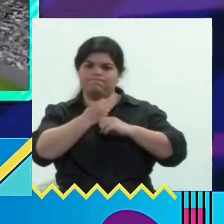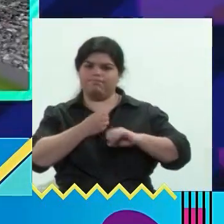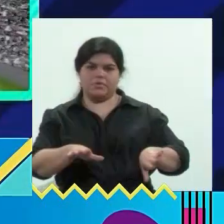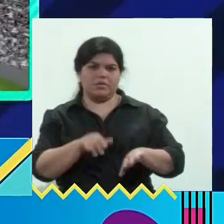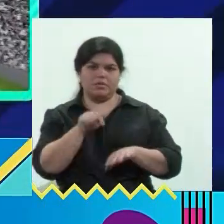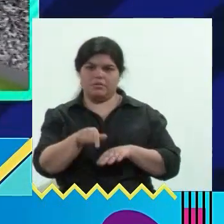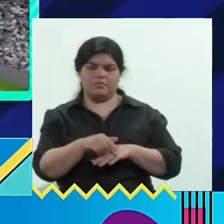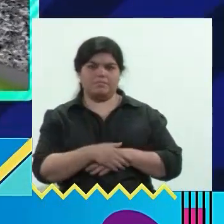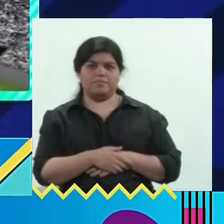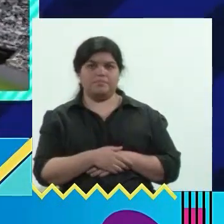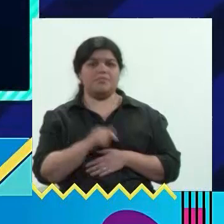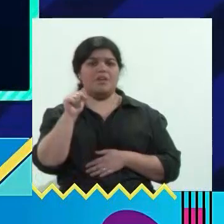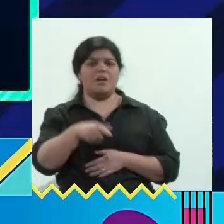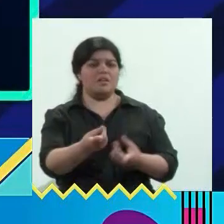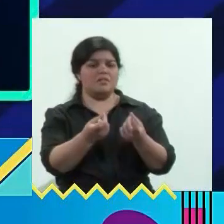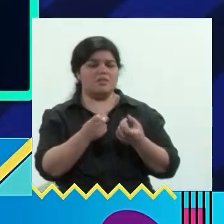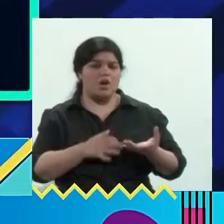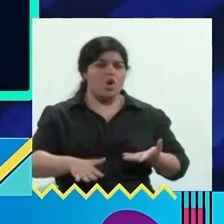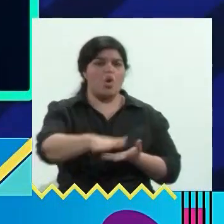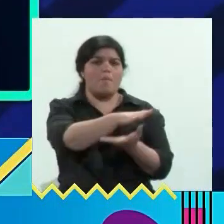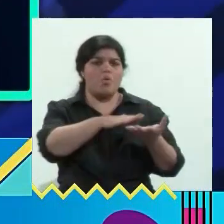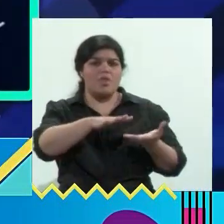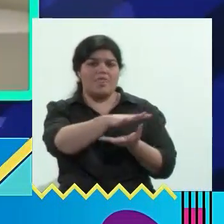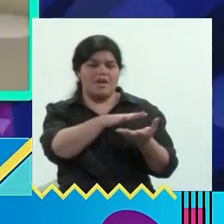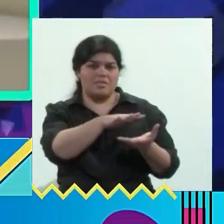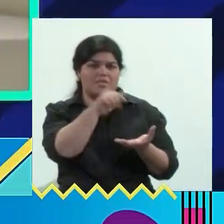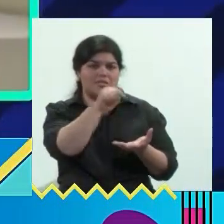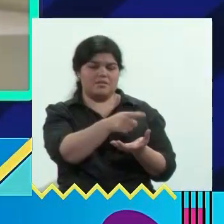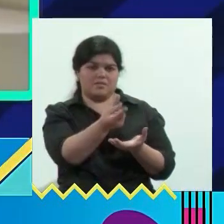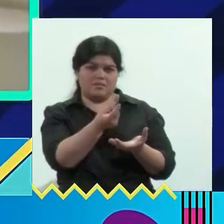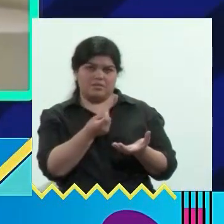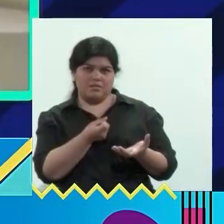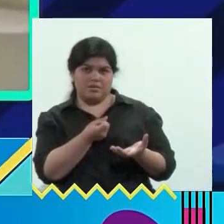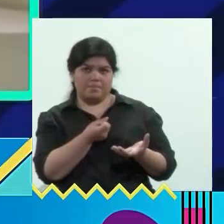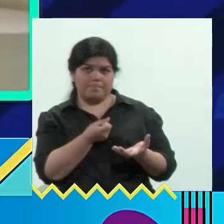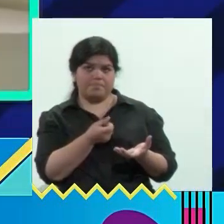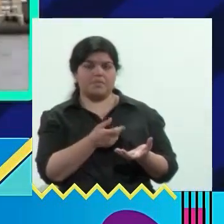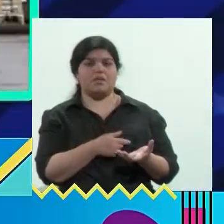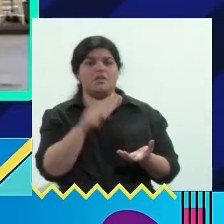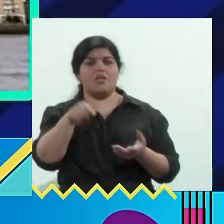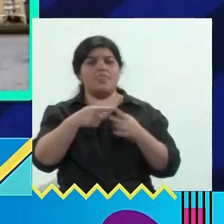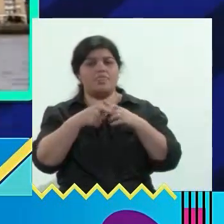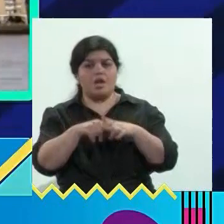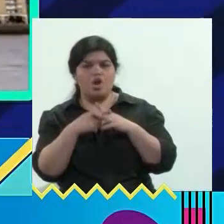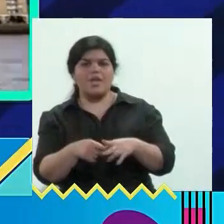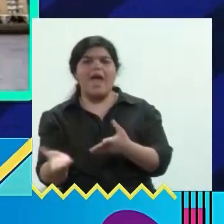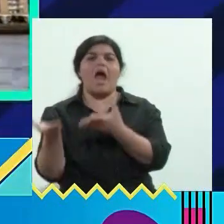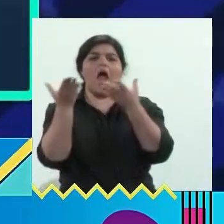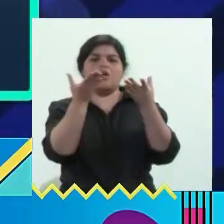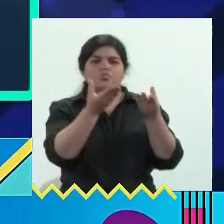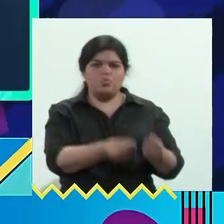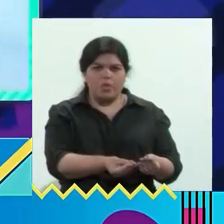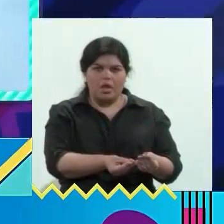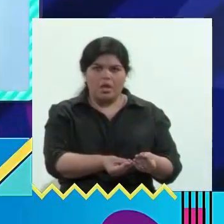reconstruir las comunidades. Los medios tecnológicos nos ayudan. En este momento,